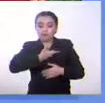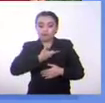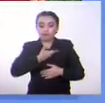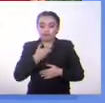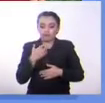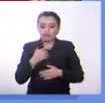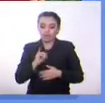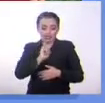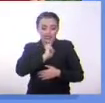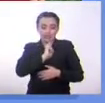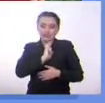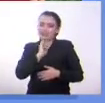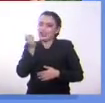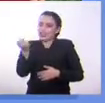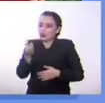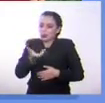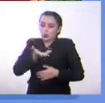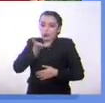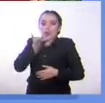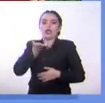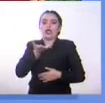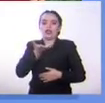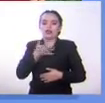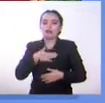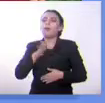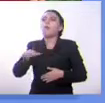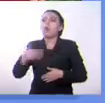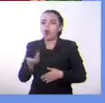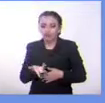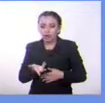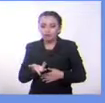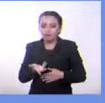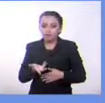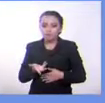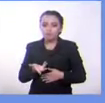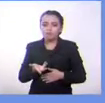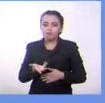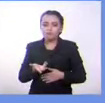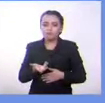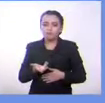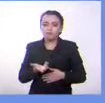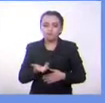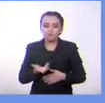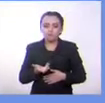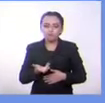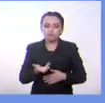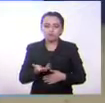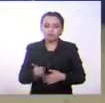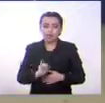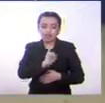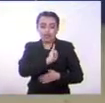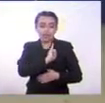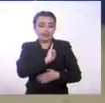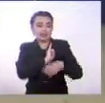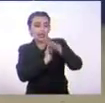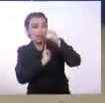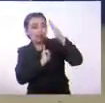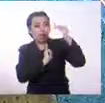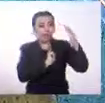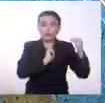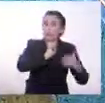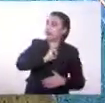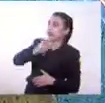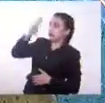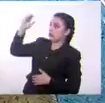apropiarnos de ellas. Entonces ya no tenemos una única identidad, sino que tenemos una especie de mezcla de identidades. O sea, por